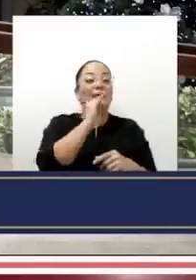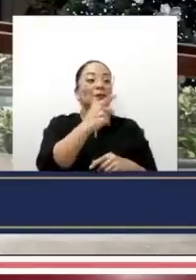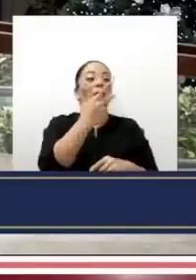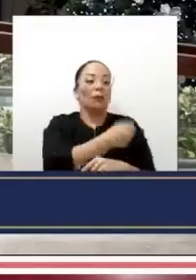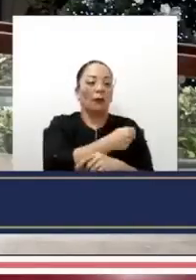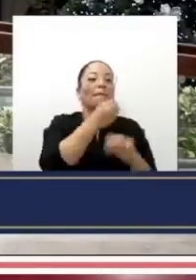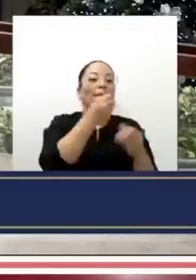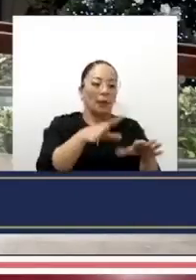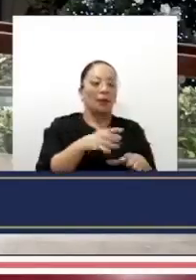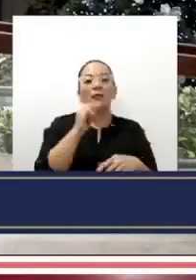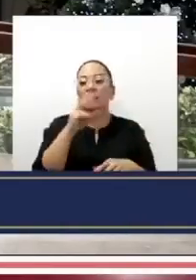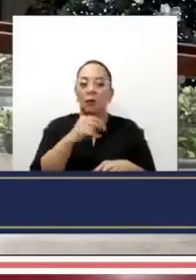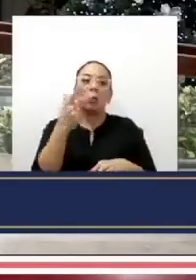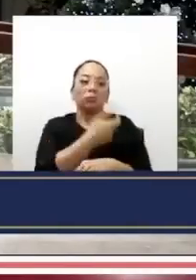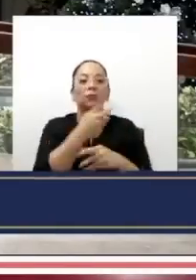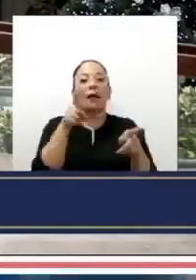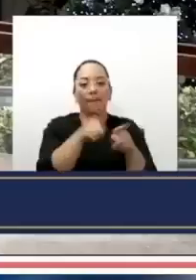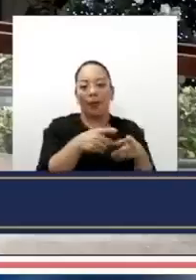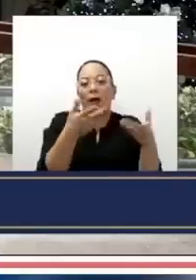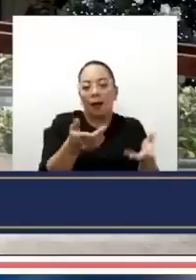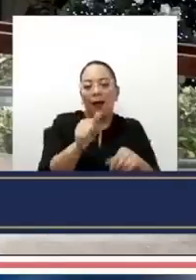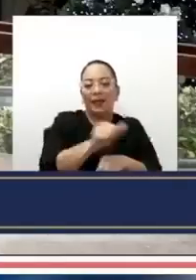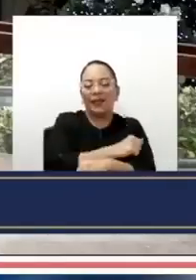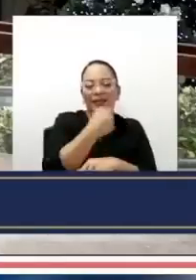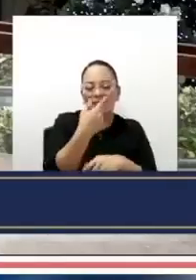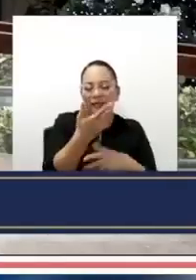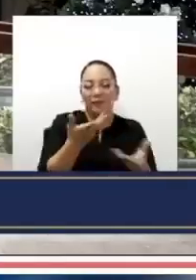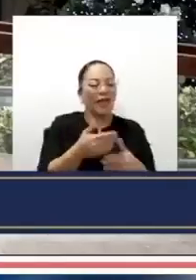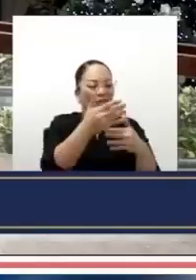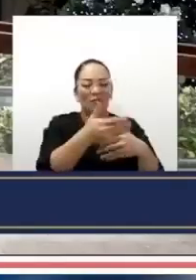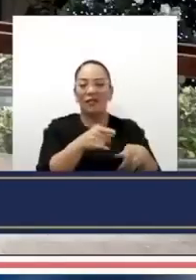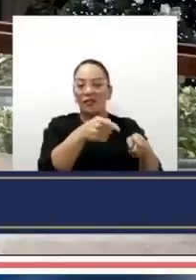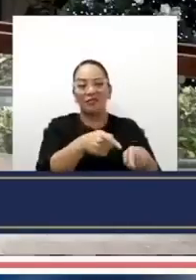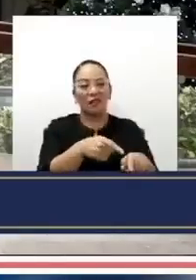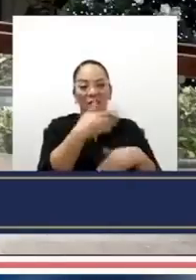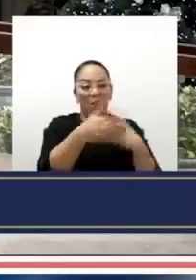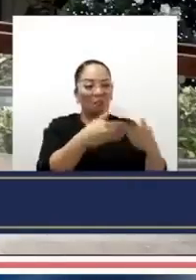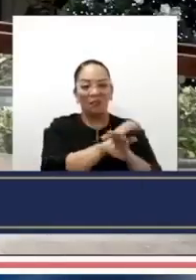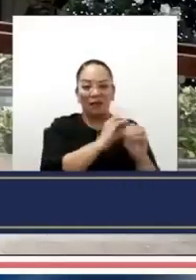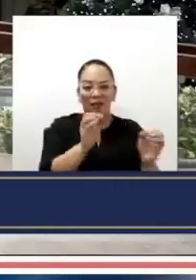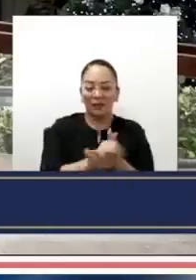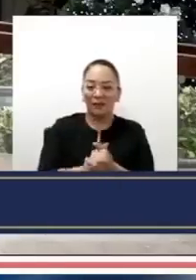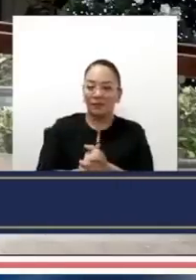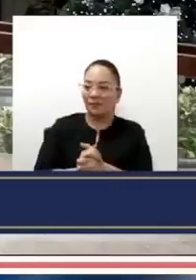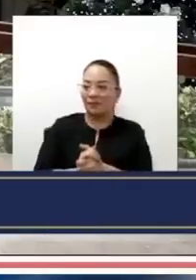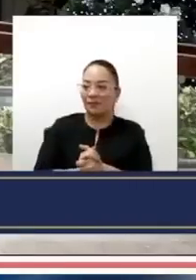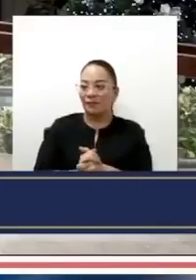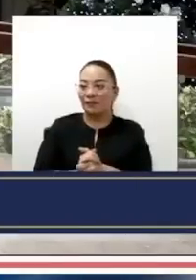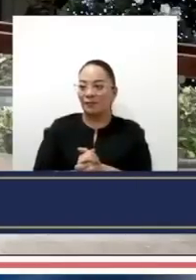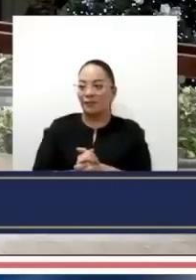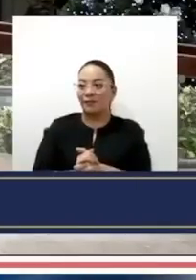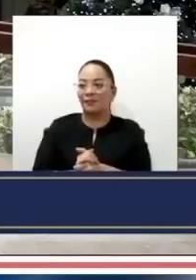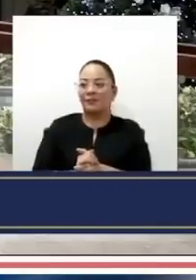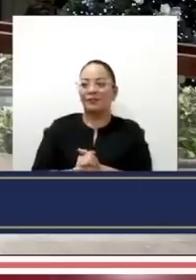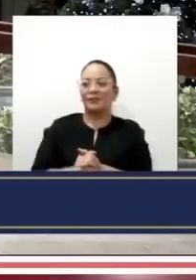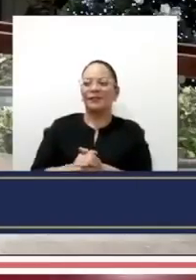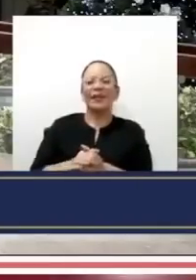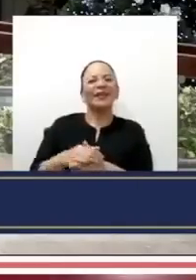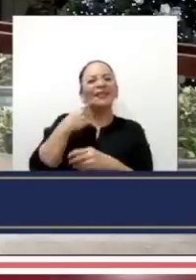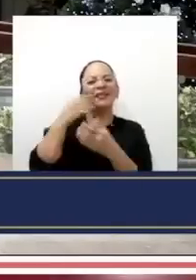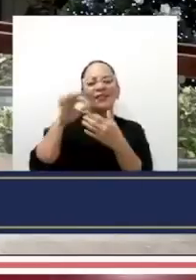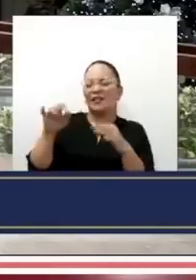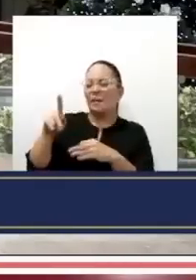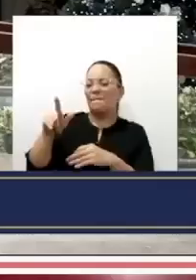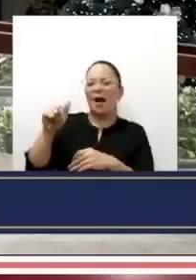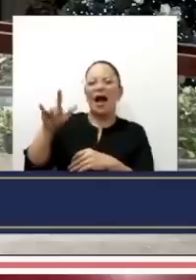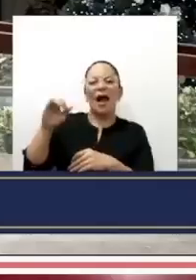Atenas. Sí. Y ahí está ese expediente, ni siquiera avanza. Sí. Palos y bogue, palos y no bogue, dicen sí, Atenas también. terrible. Ah,